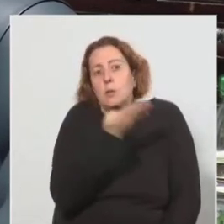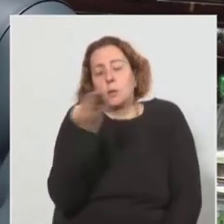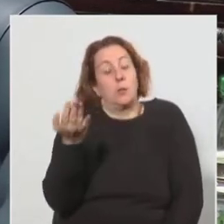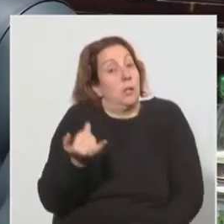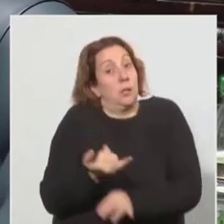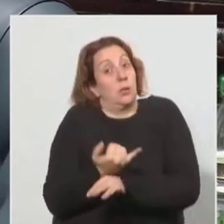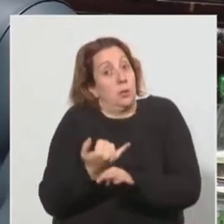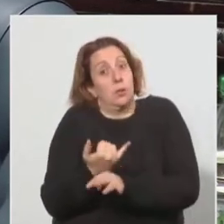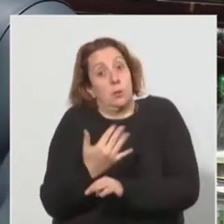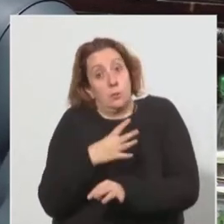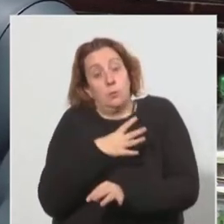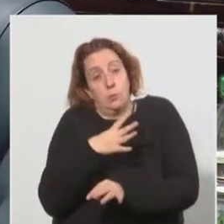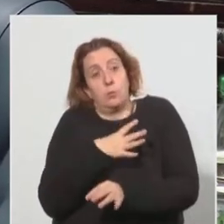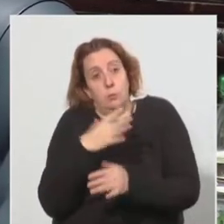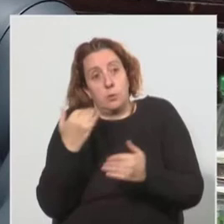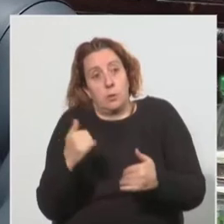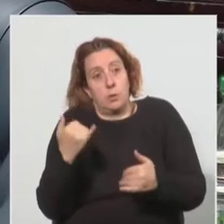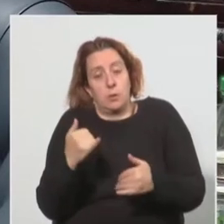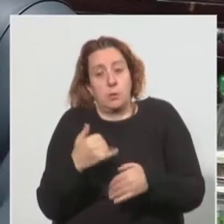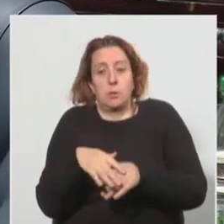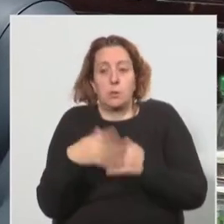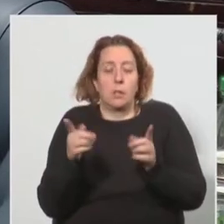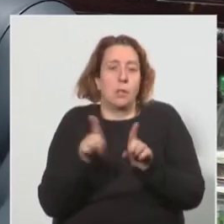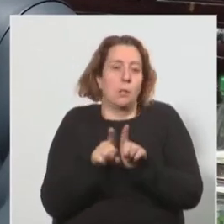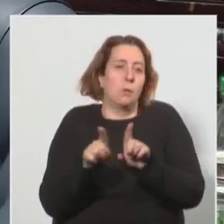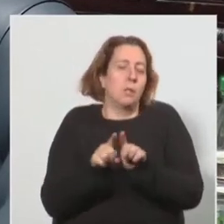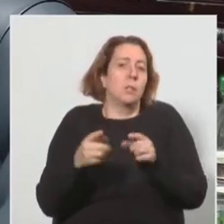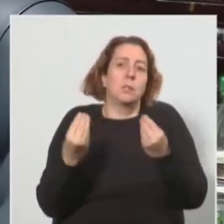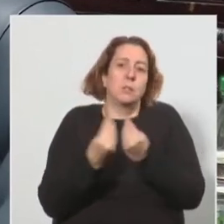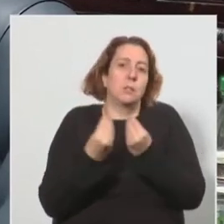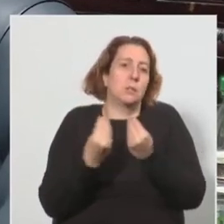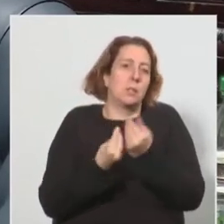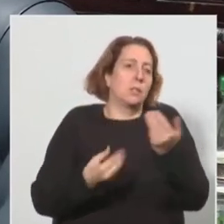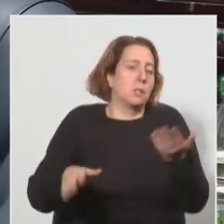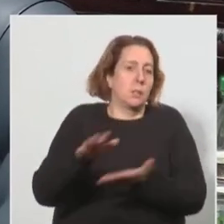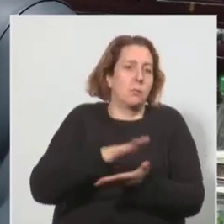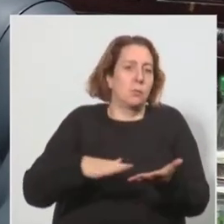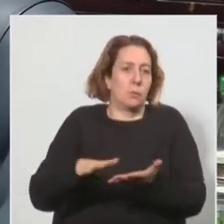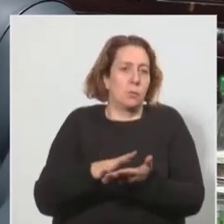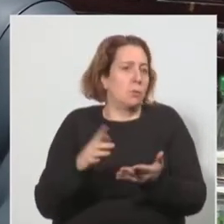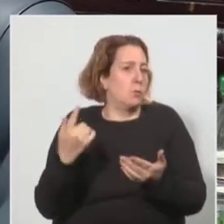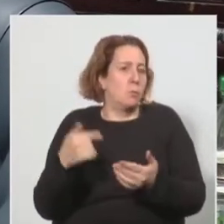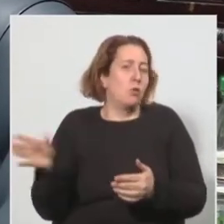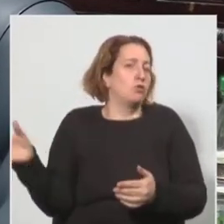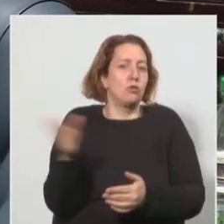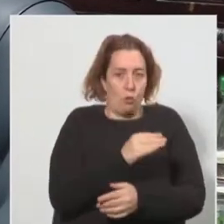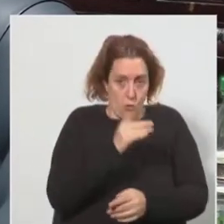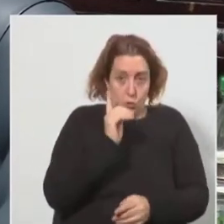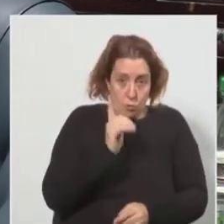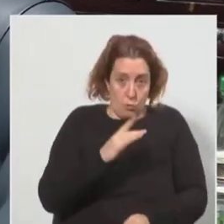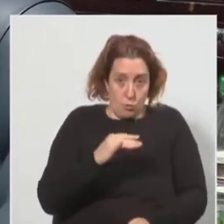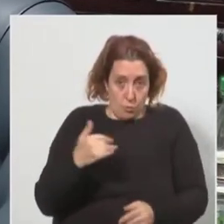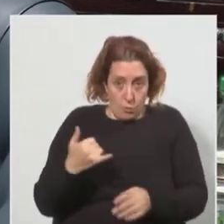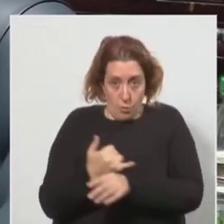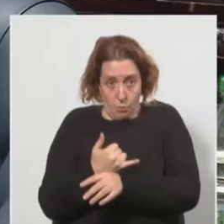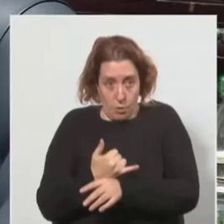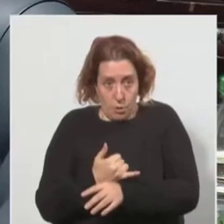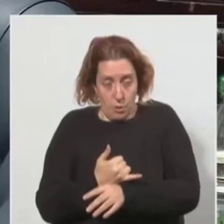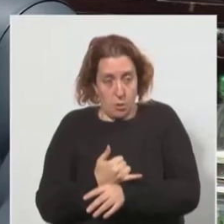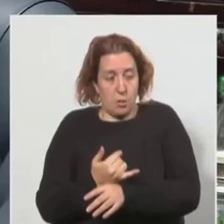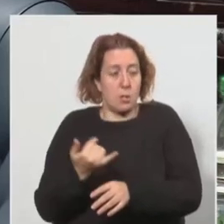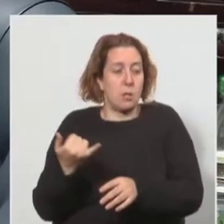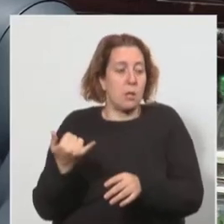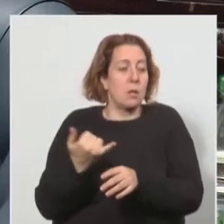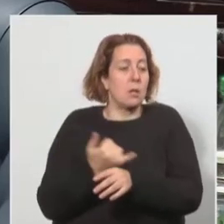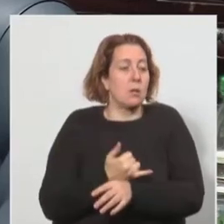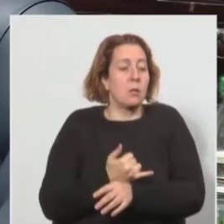cometieron errores, como se pueden cometer en tantas circunstancias, como seguramente todos hemos cometido.